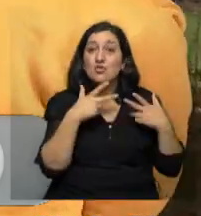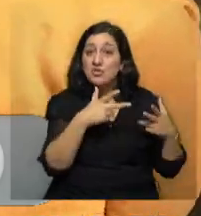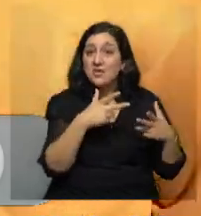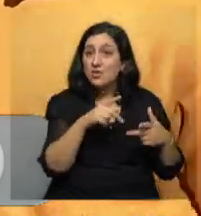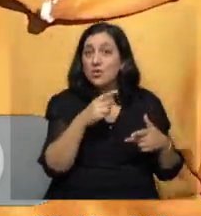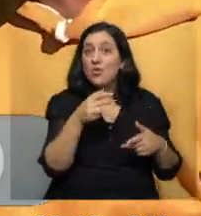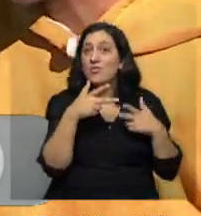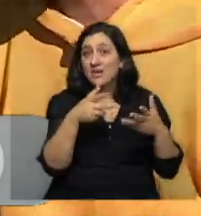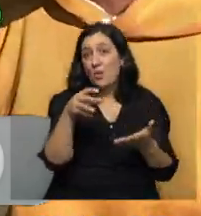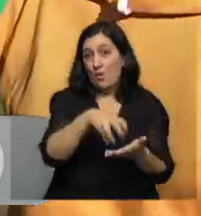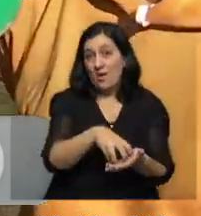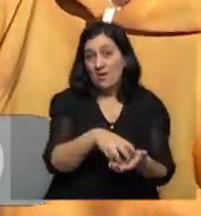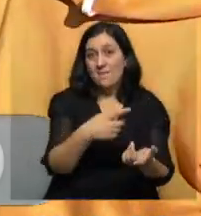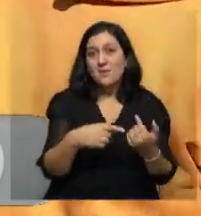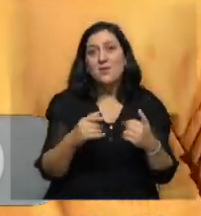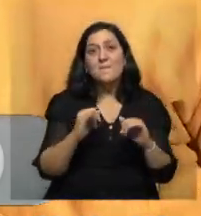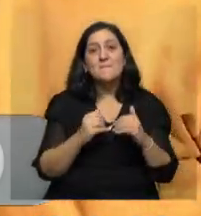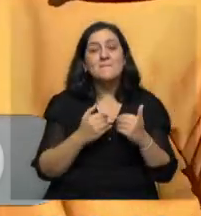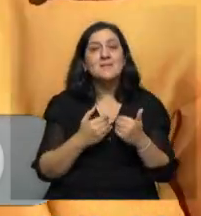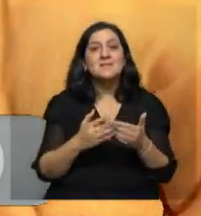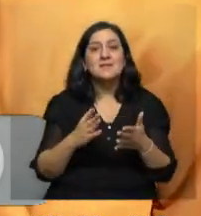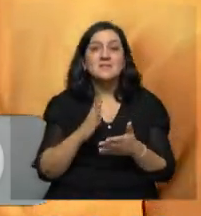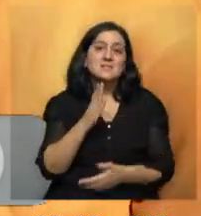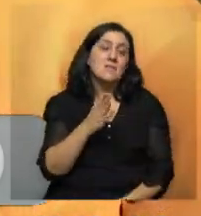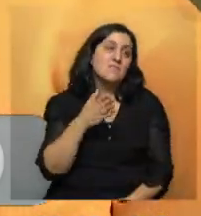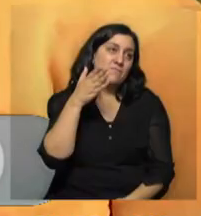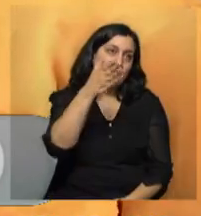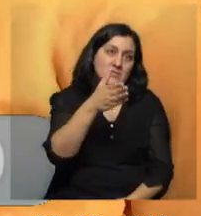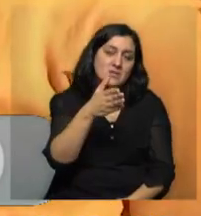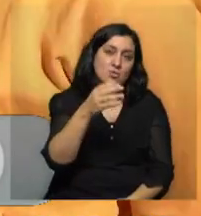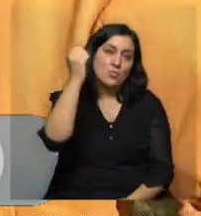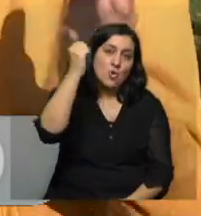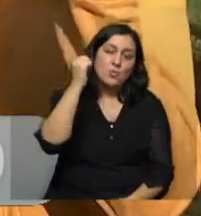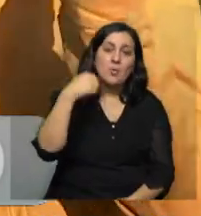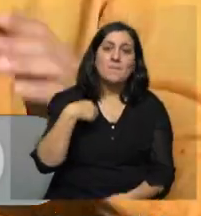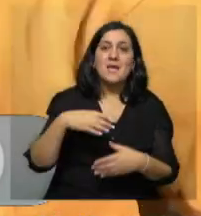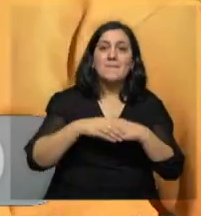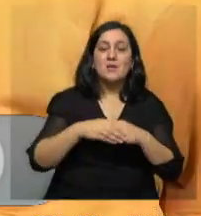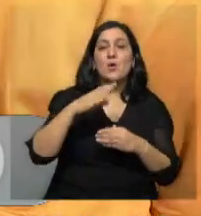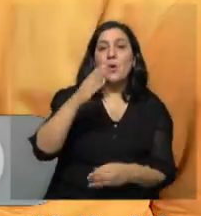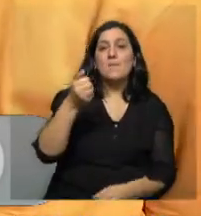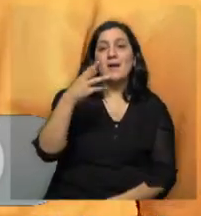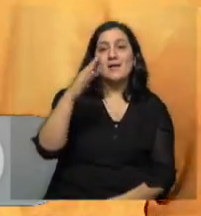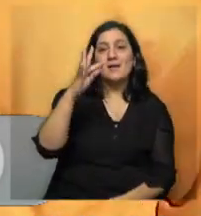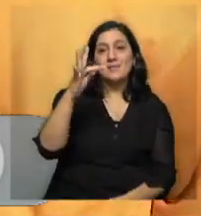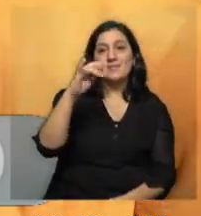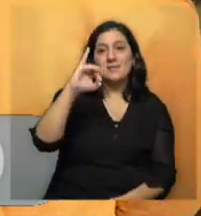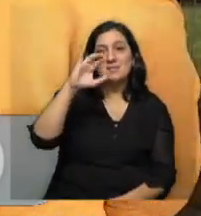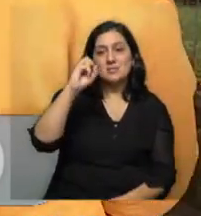lugar, pero sí, arrancó esto de salir a hacer bondi, básicamente con un amigo Patricio, que capaz que está mirando, ya le mando un